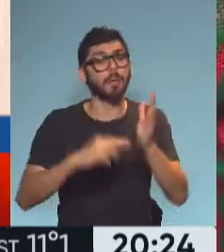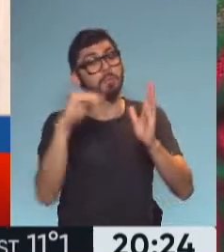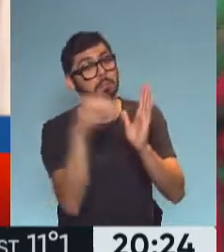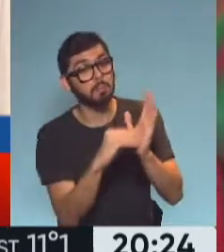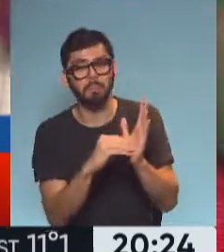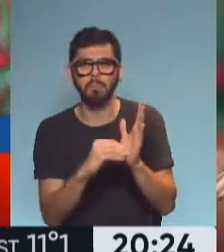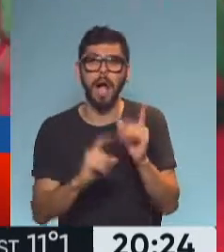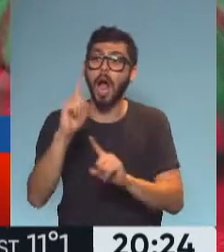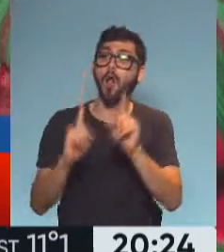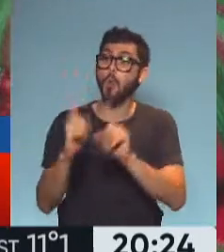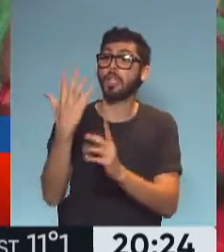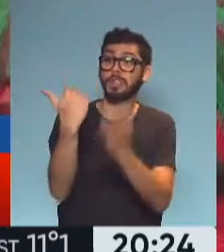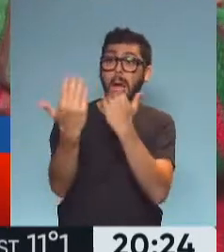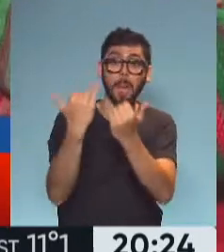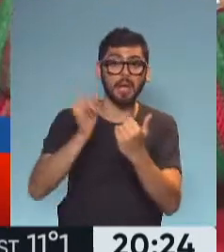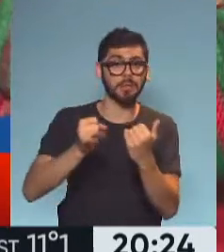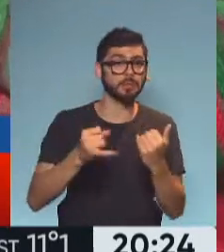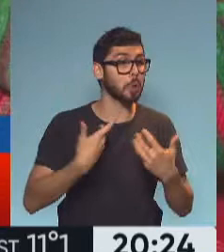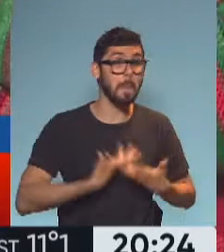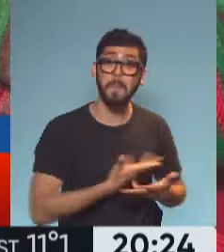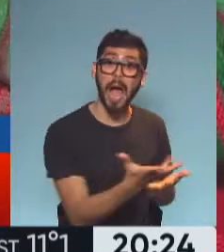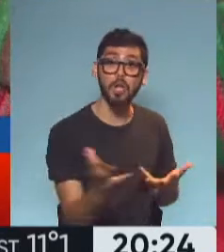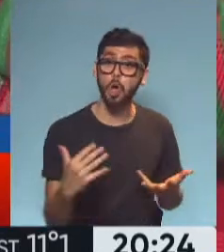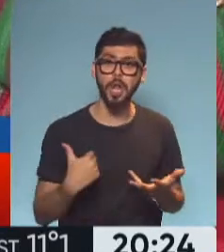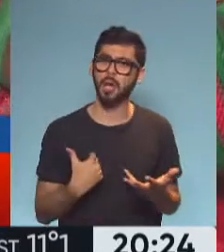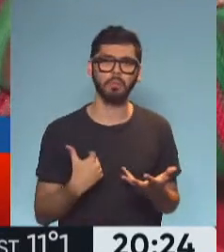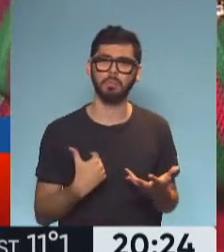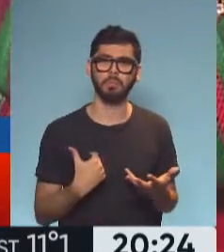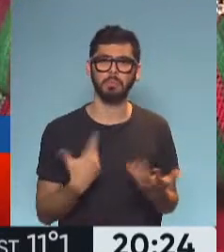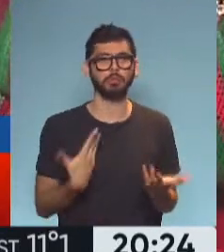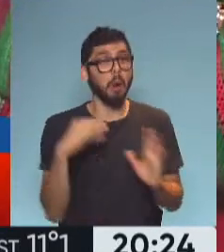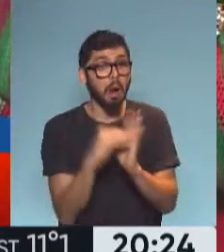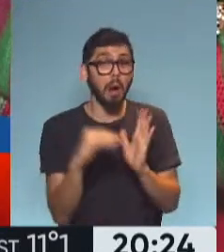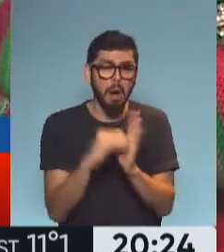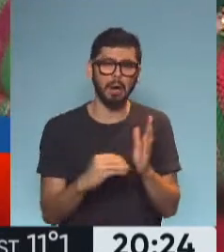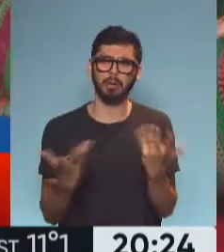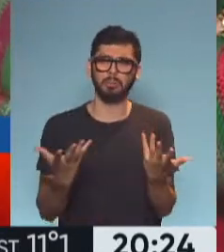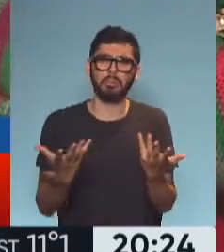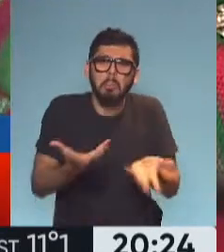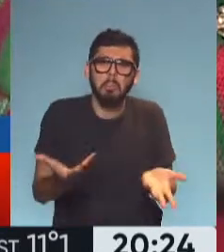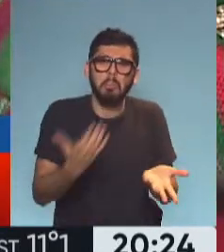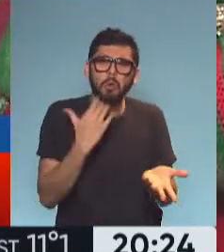un grupito llegó y a la gran mayoría nos llegó. Y ya no nos anotamos más, qué sé yo, no sé.